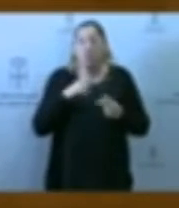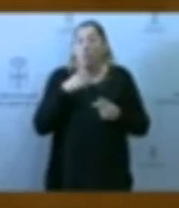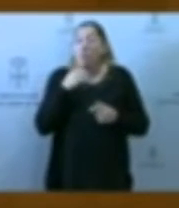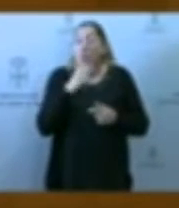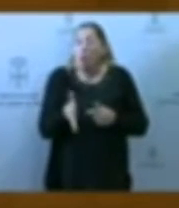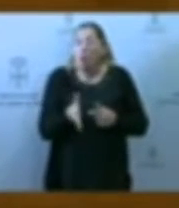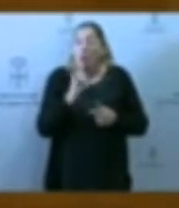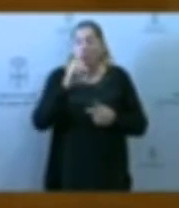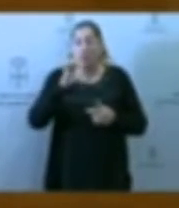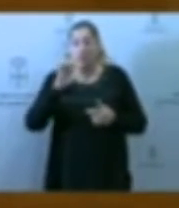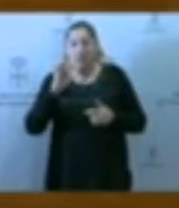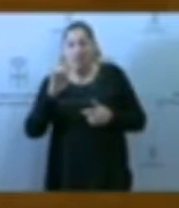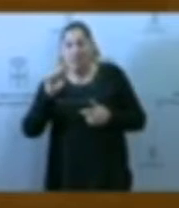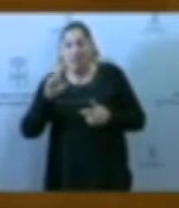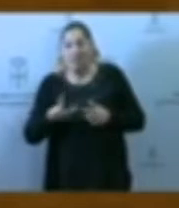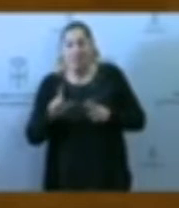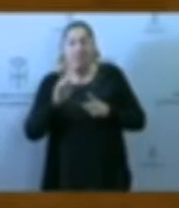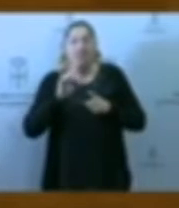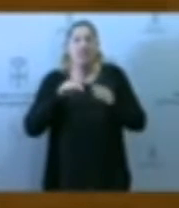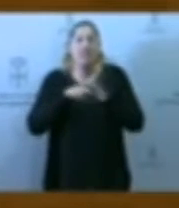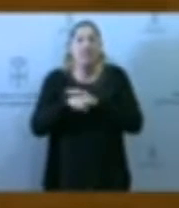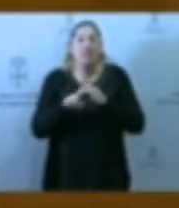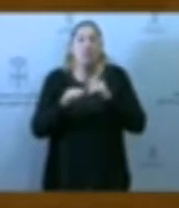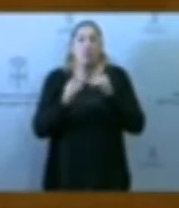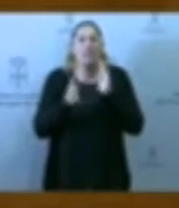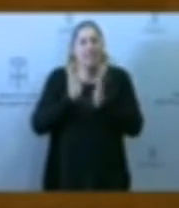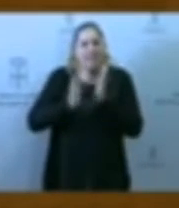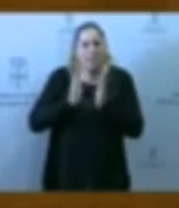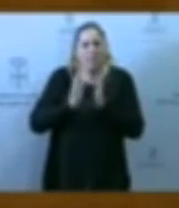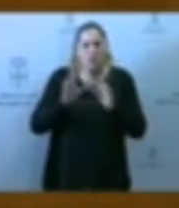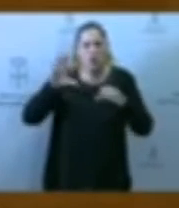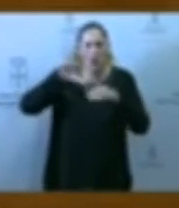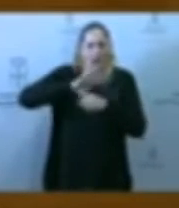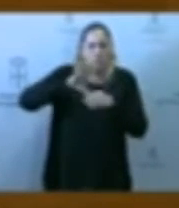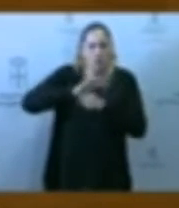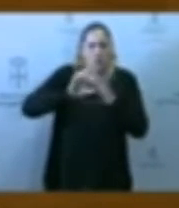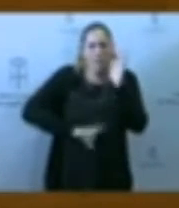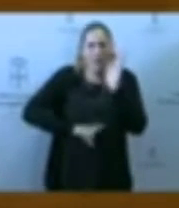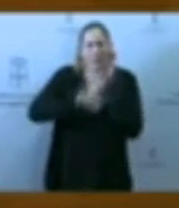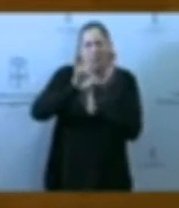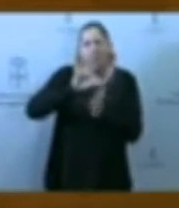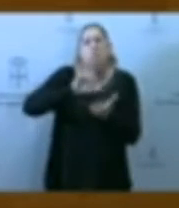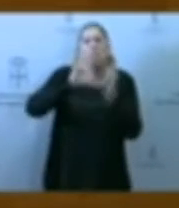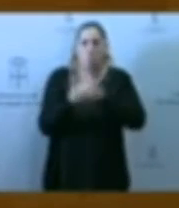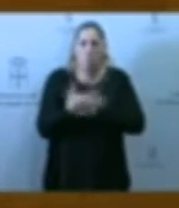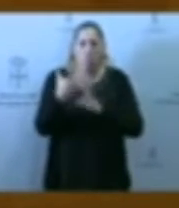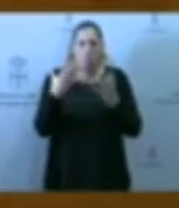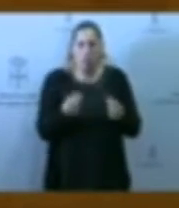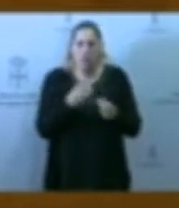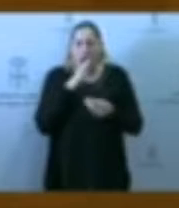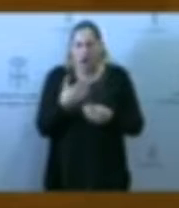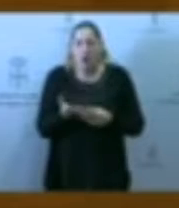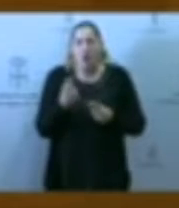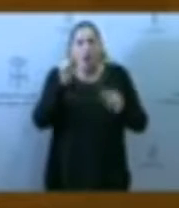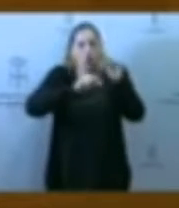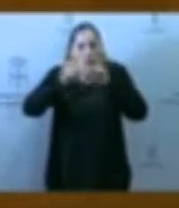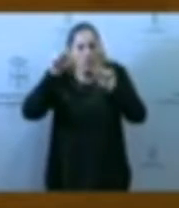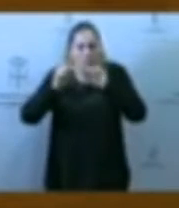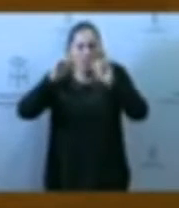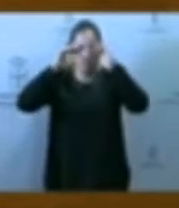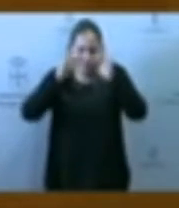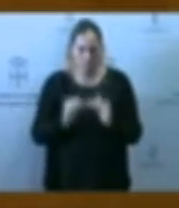el tratamiento del gasóleo ha avanzado mucho tecnológicamente y que camina hacia una contaminación cada vez menor, ¿no? No es lo